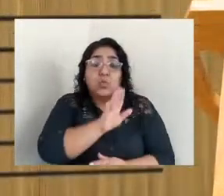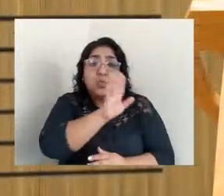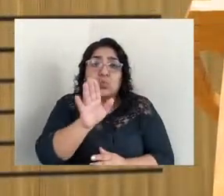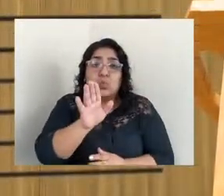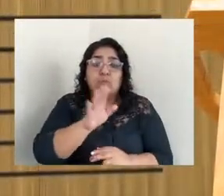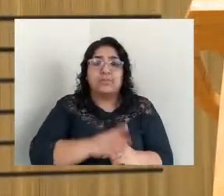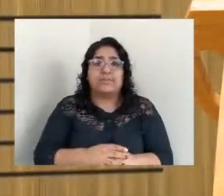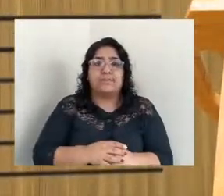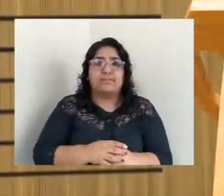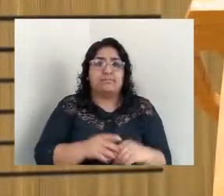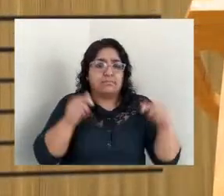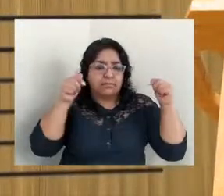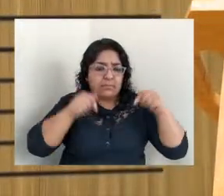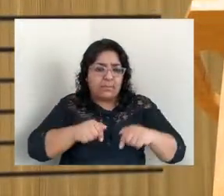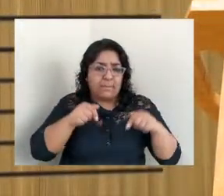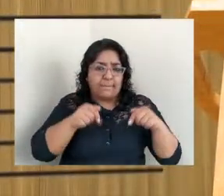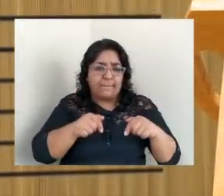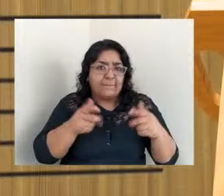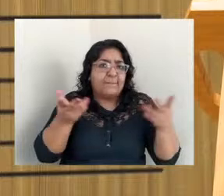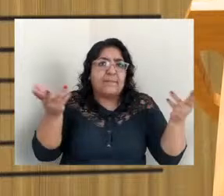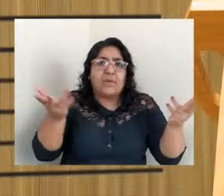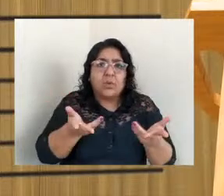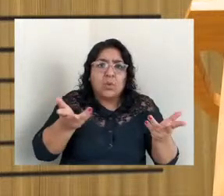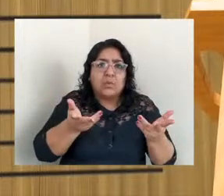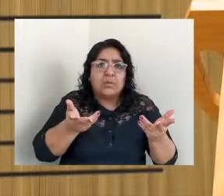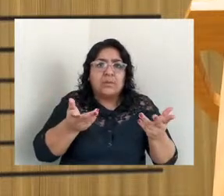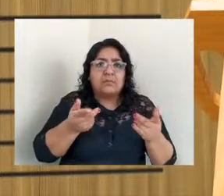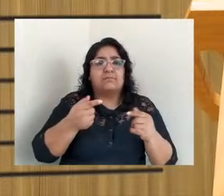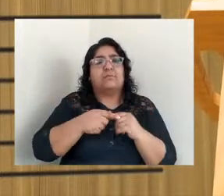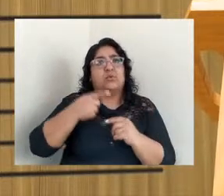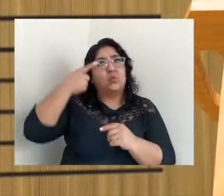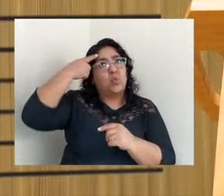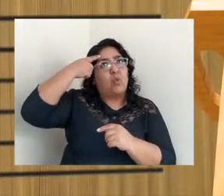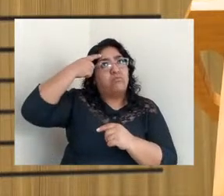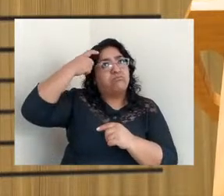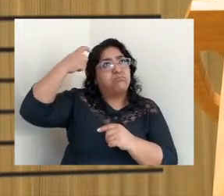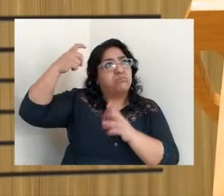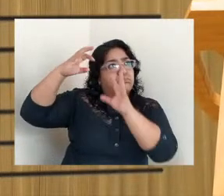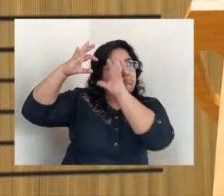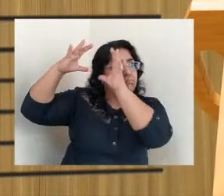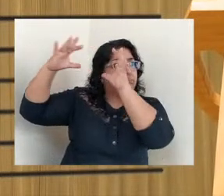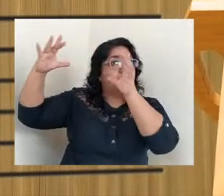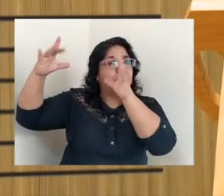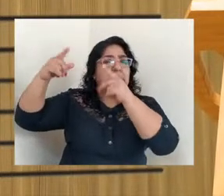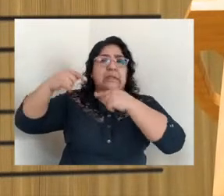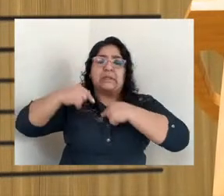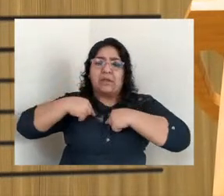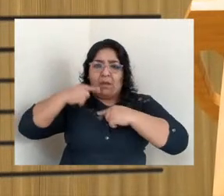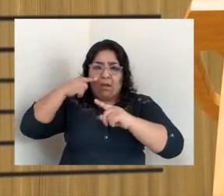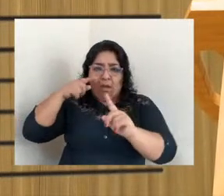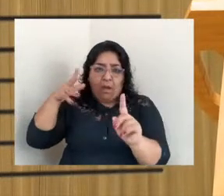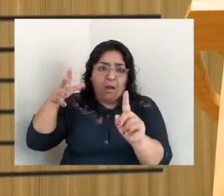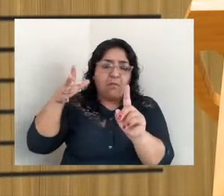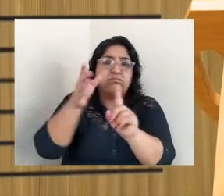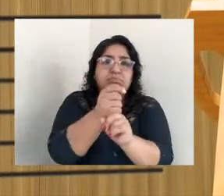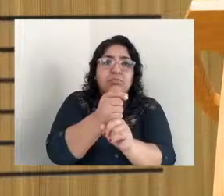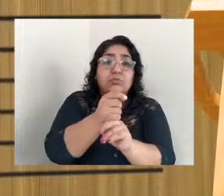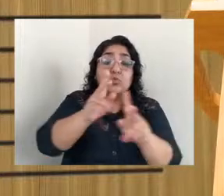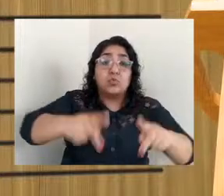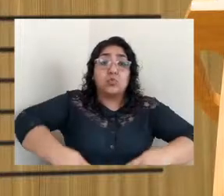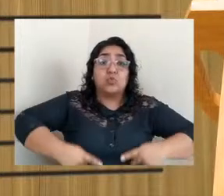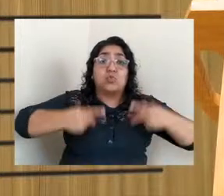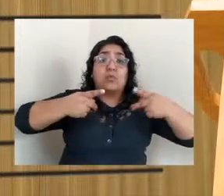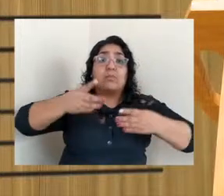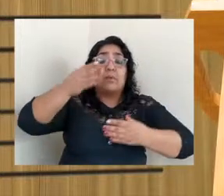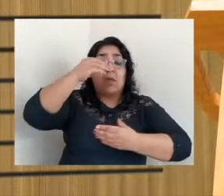graduados, ustedes irán ahora a la conquista de sus sueños. Llenen siempre sus vidas de esperanza,